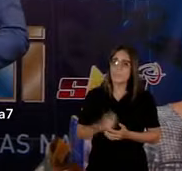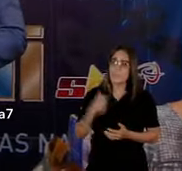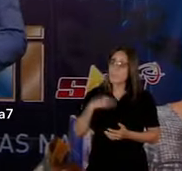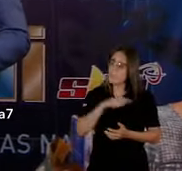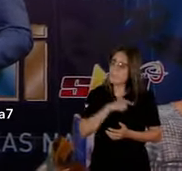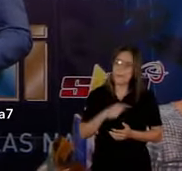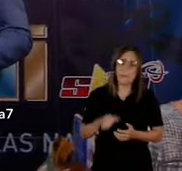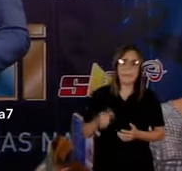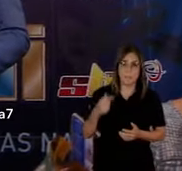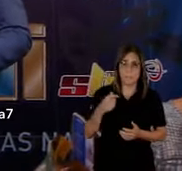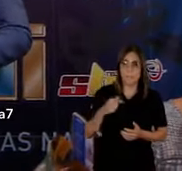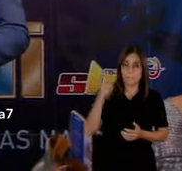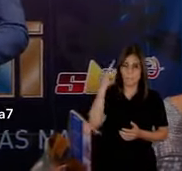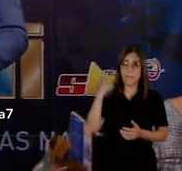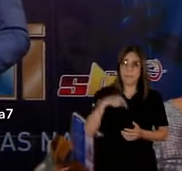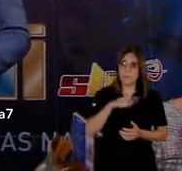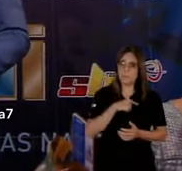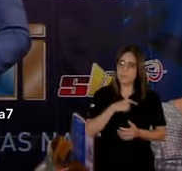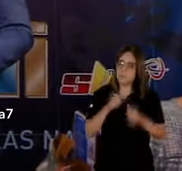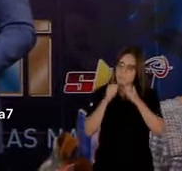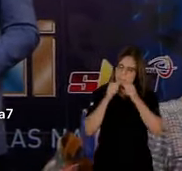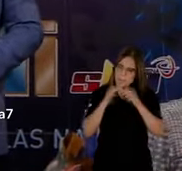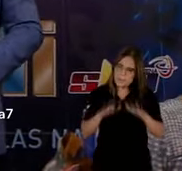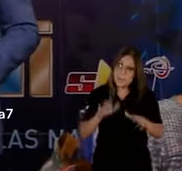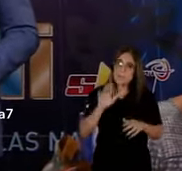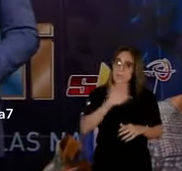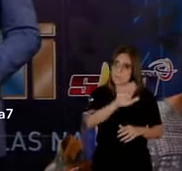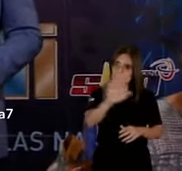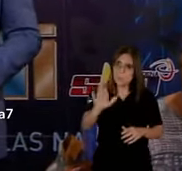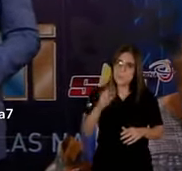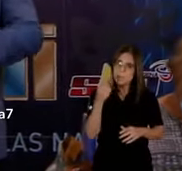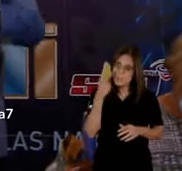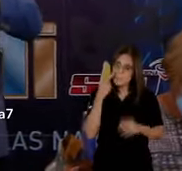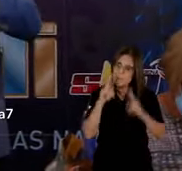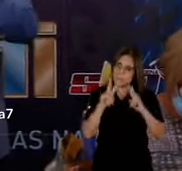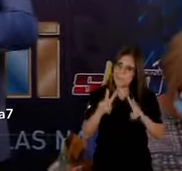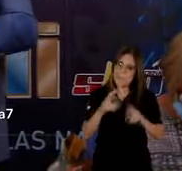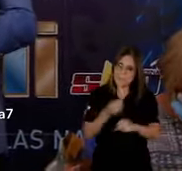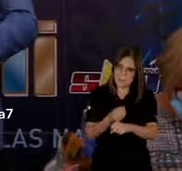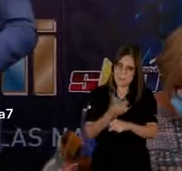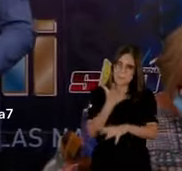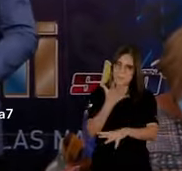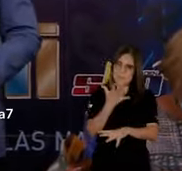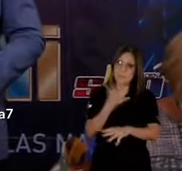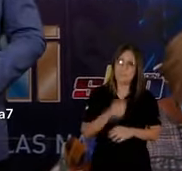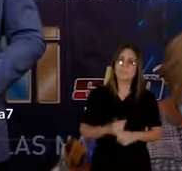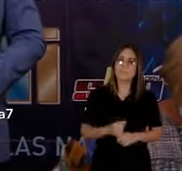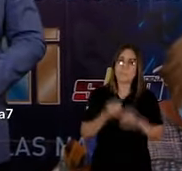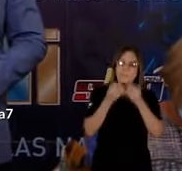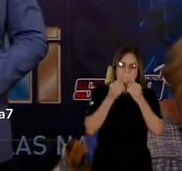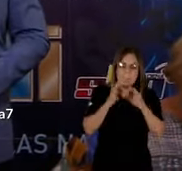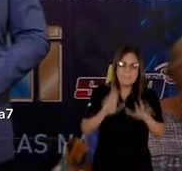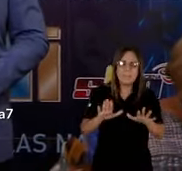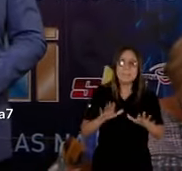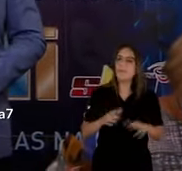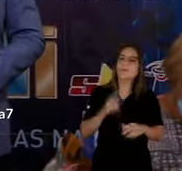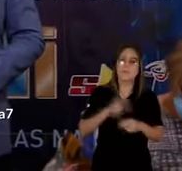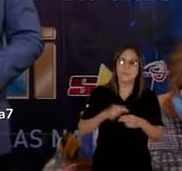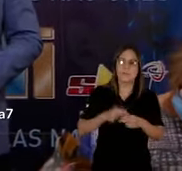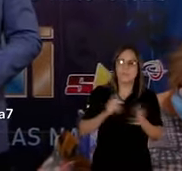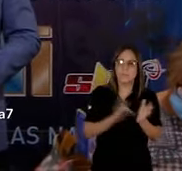culto impactando a las naciones. Sea más que bendecido en el nombre de Jesús.